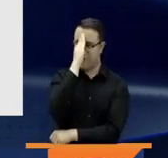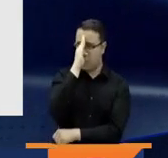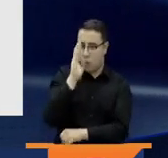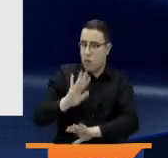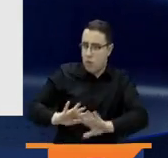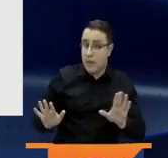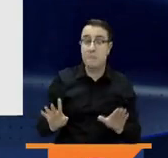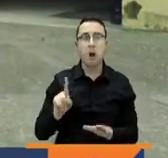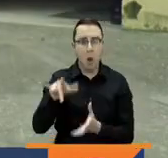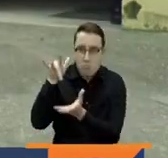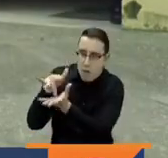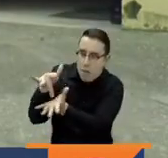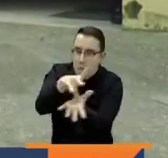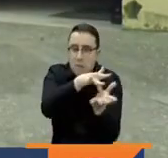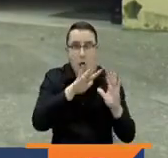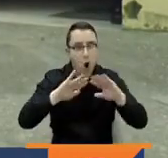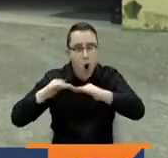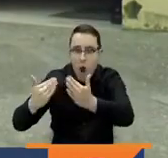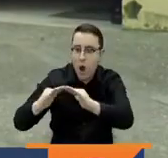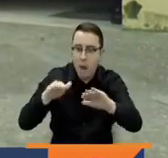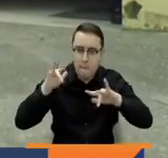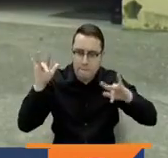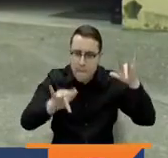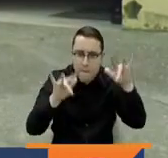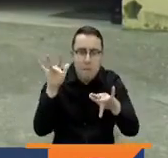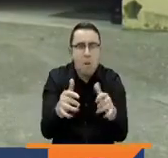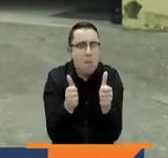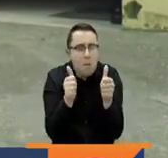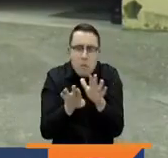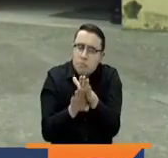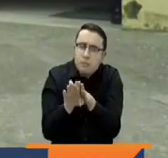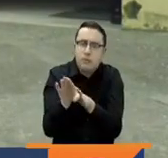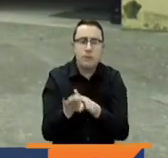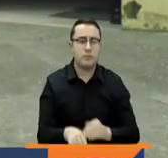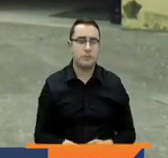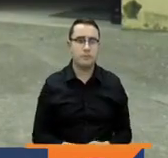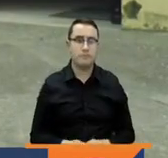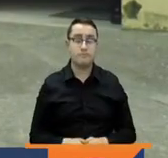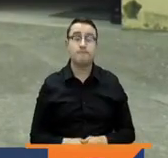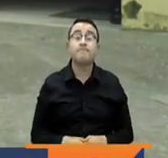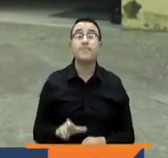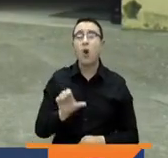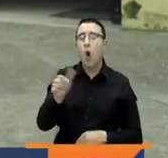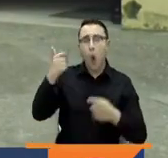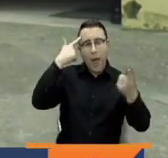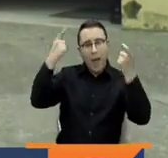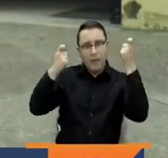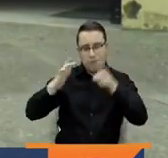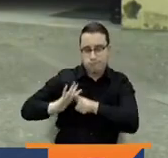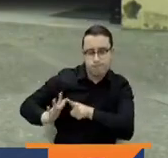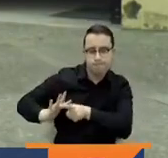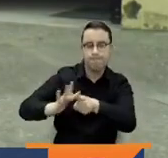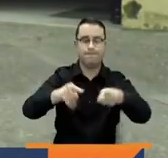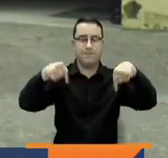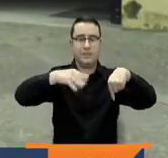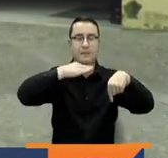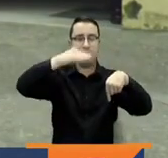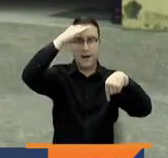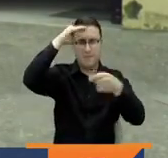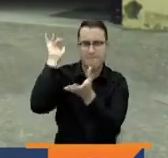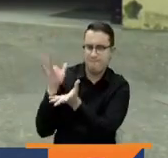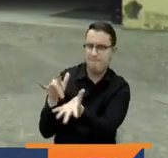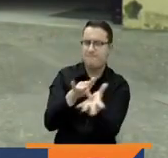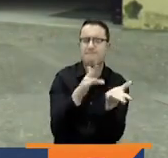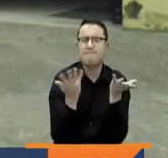presencialidad va muy bien. Miren, y es que otra de las estrategias que se va a implementar aquí en la ciudad de Medellín con la presencialidad es